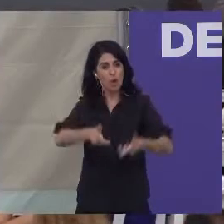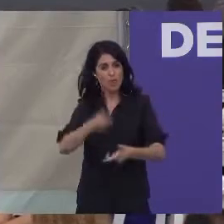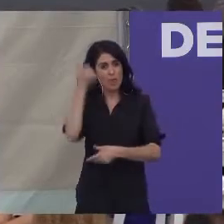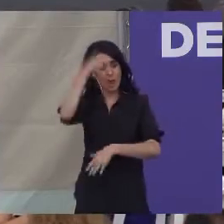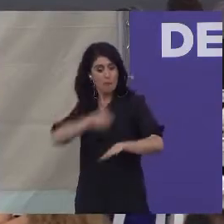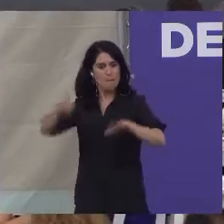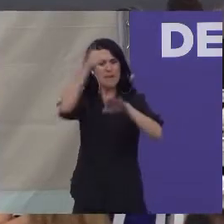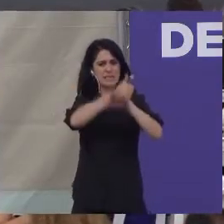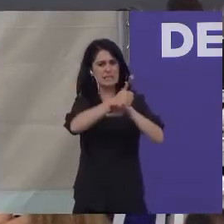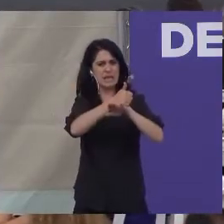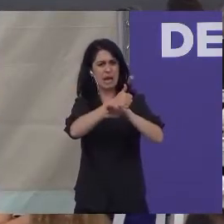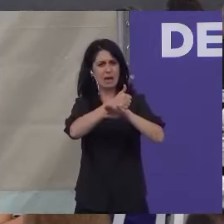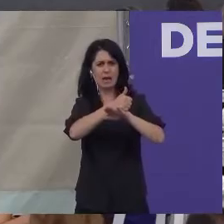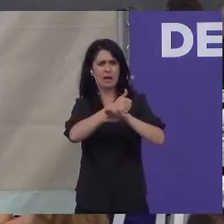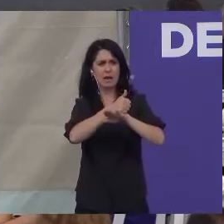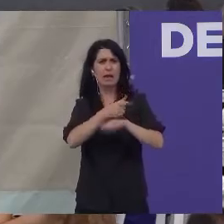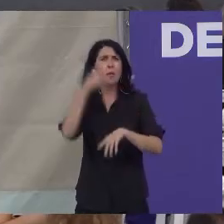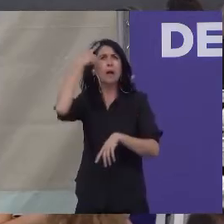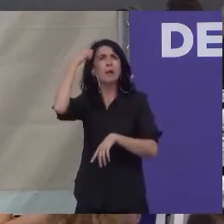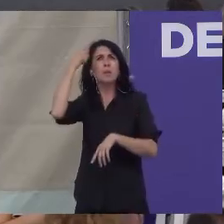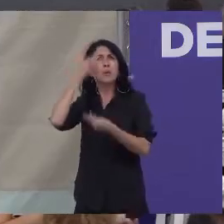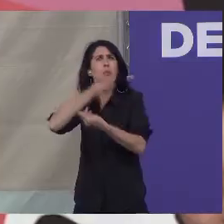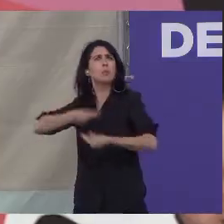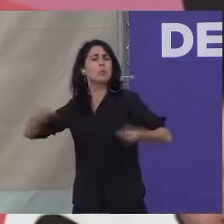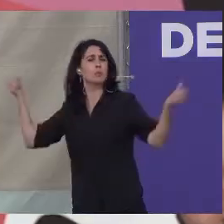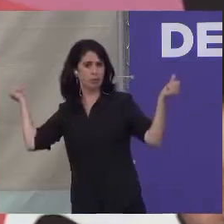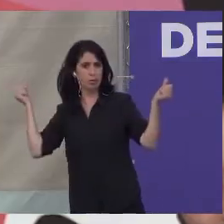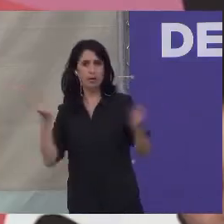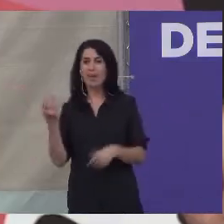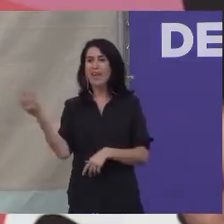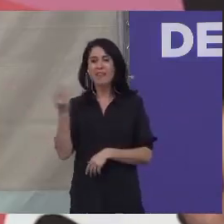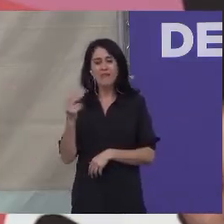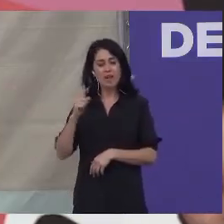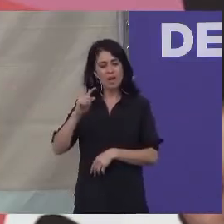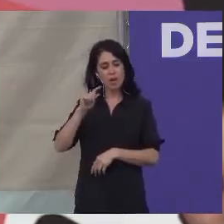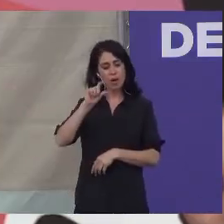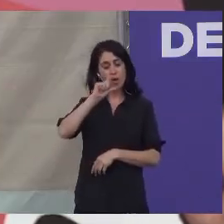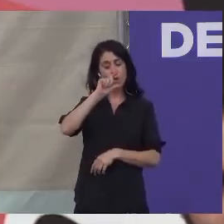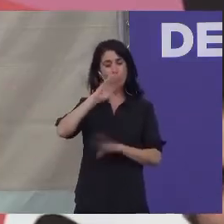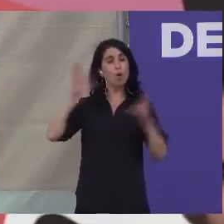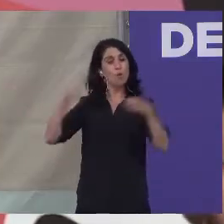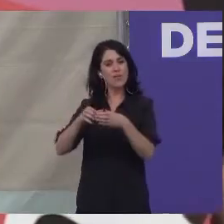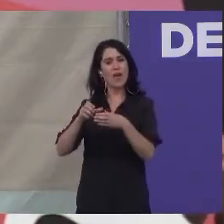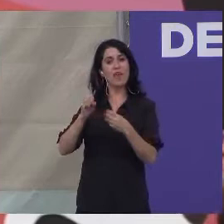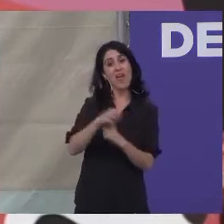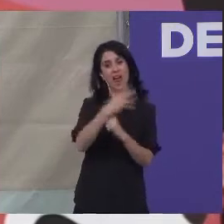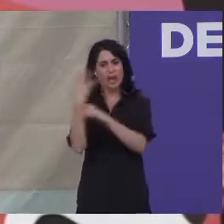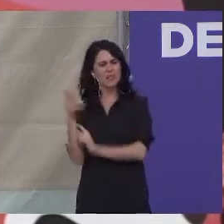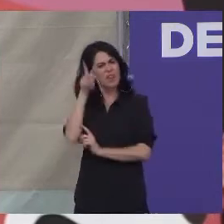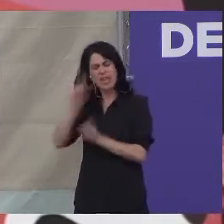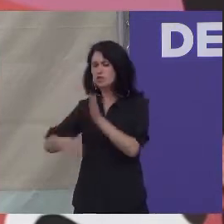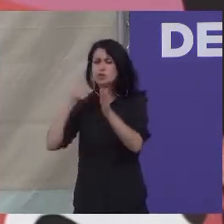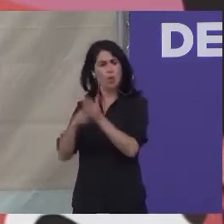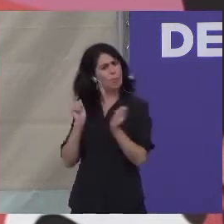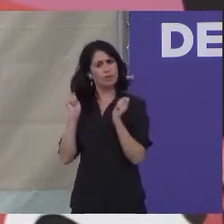Es conseguir que la violencia machista sea un breve, solo un mal recuerdo. Es conseguir plenos derechos para la comunidad LGTBI. Es realizar políticas que